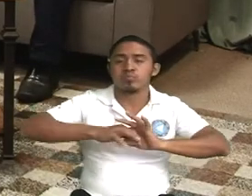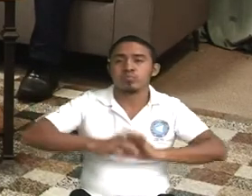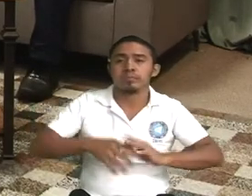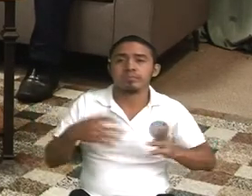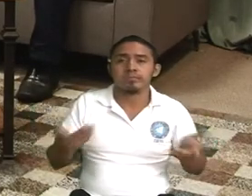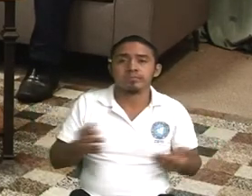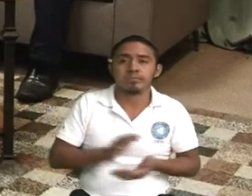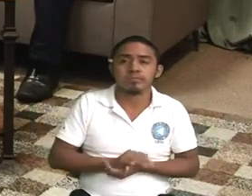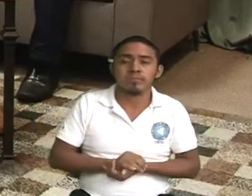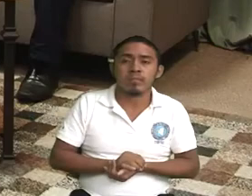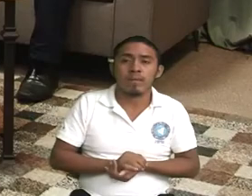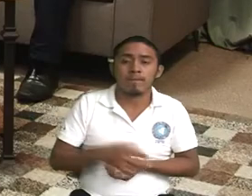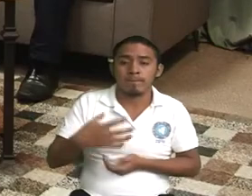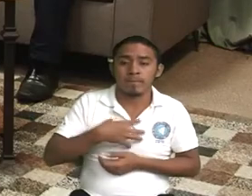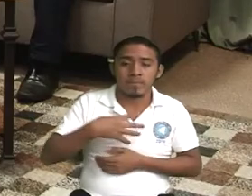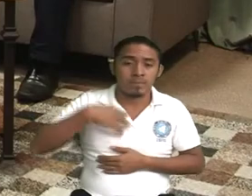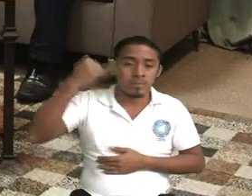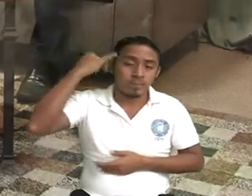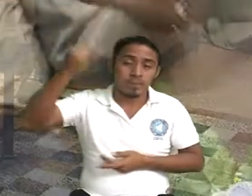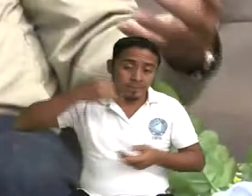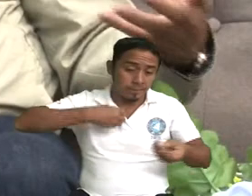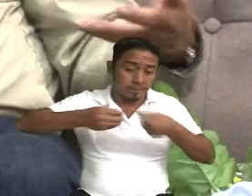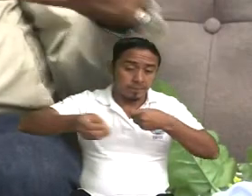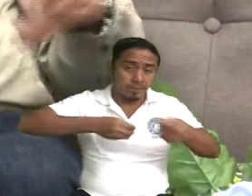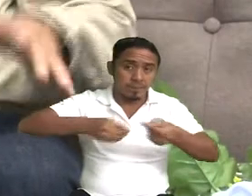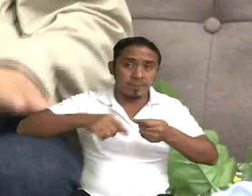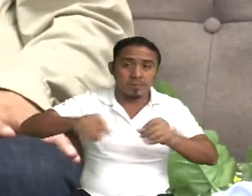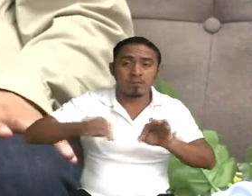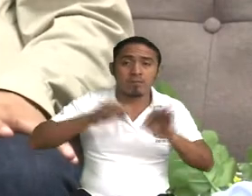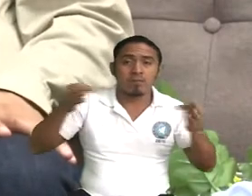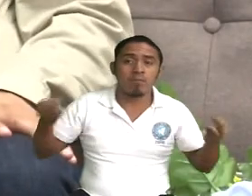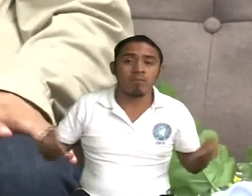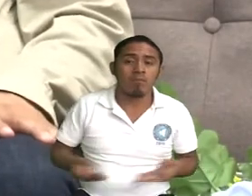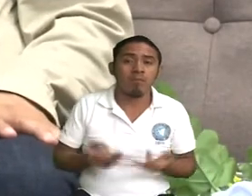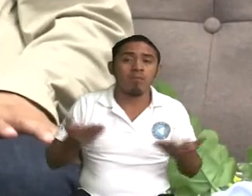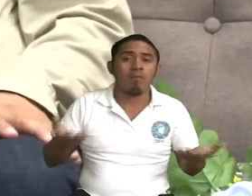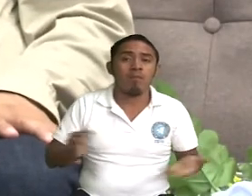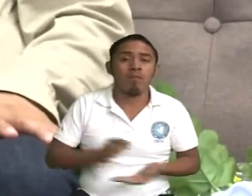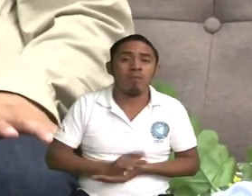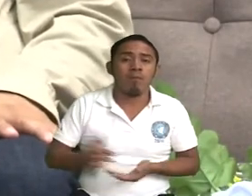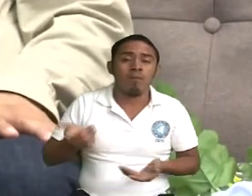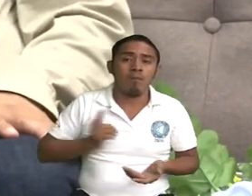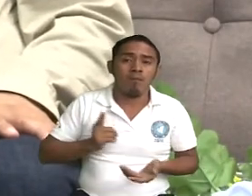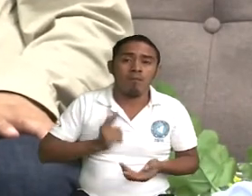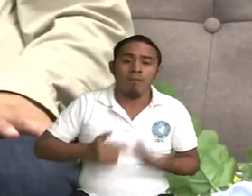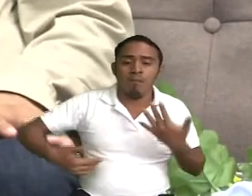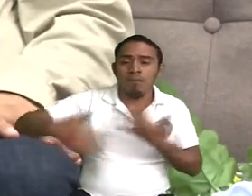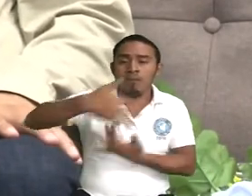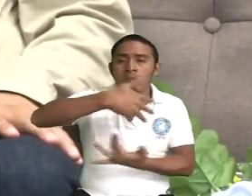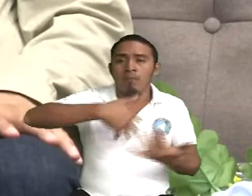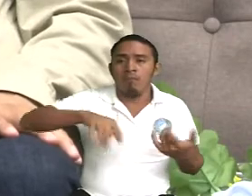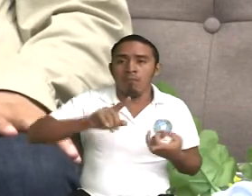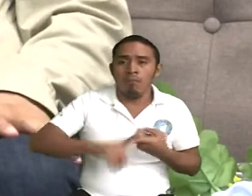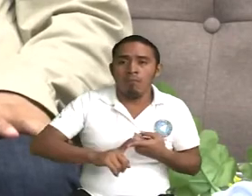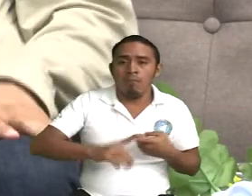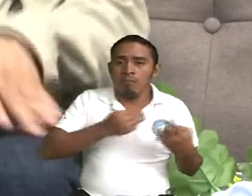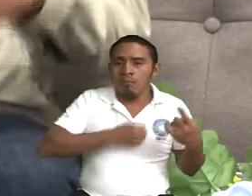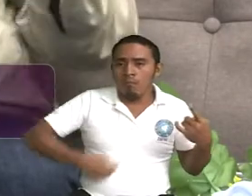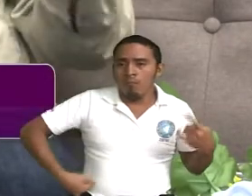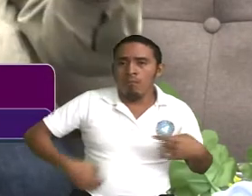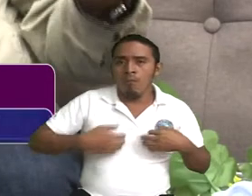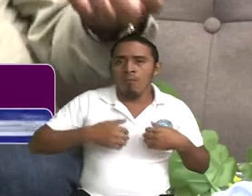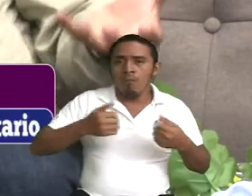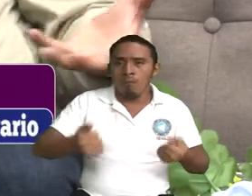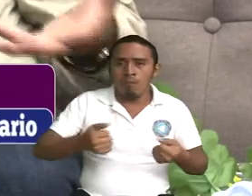en términos del emprendimiento de las familias emprendedoras, nosotros tenemos relación con el MINSA,